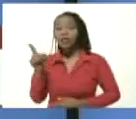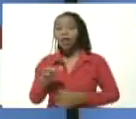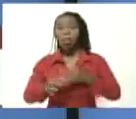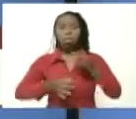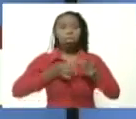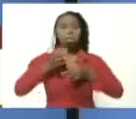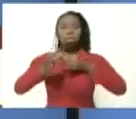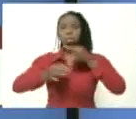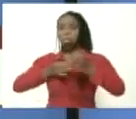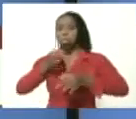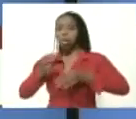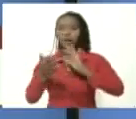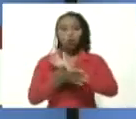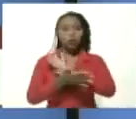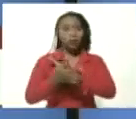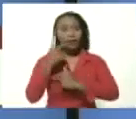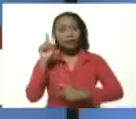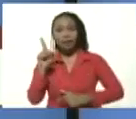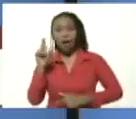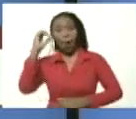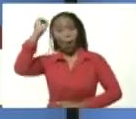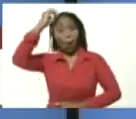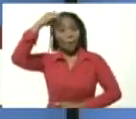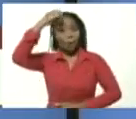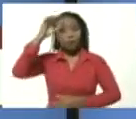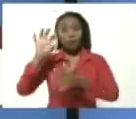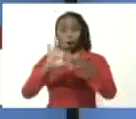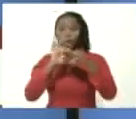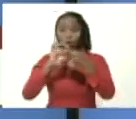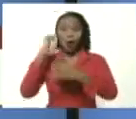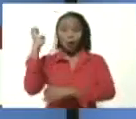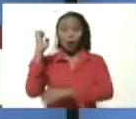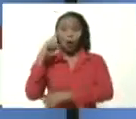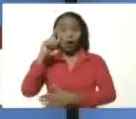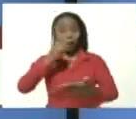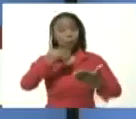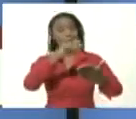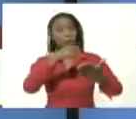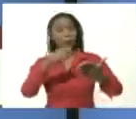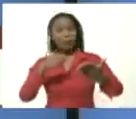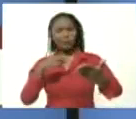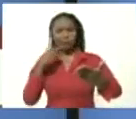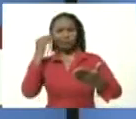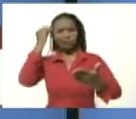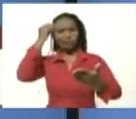declaraciones injerencistas, dice que es la opinión de la Unión Europea lo que validará. Imagínate tú.